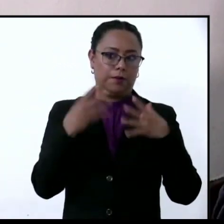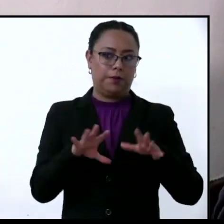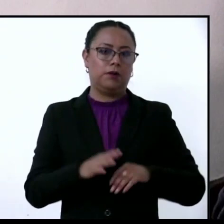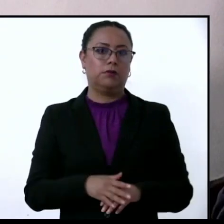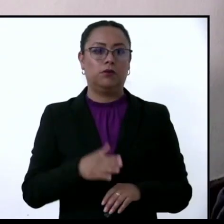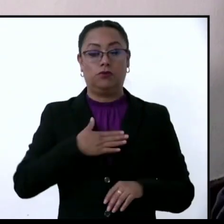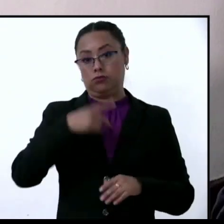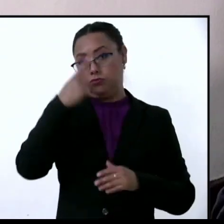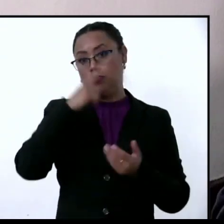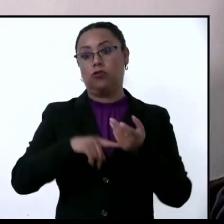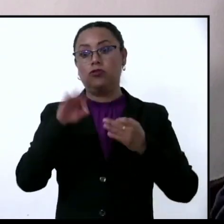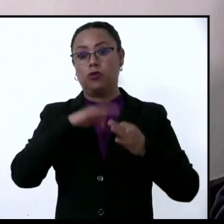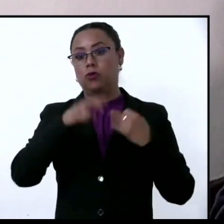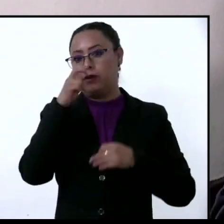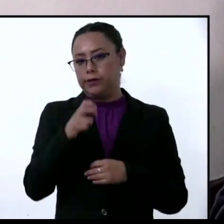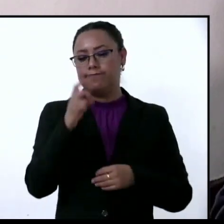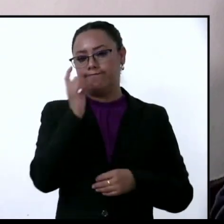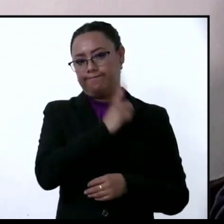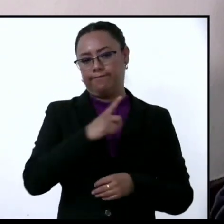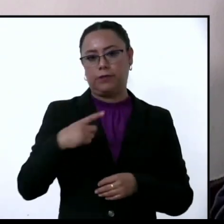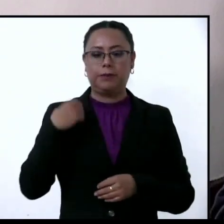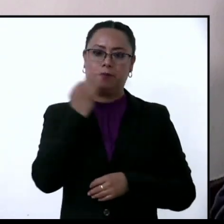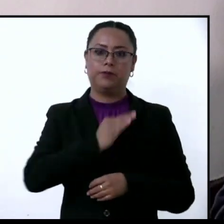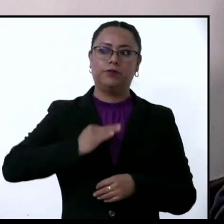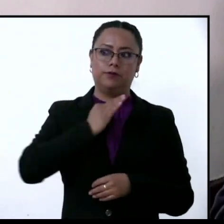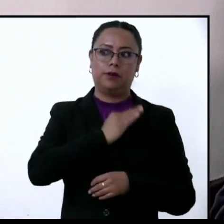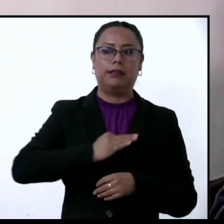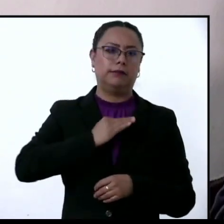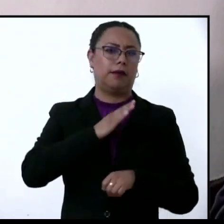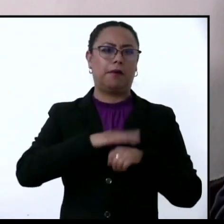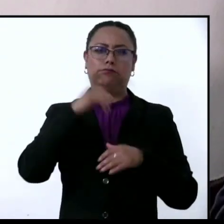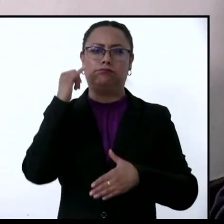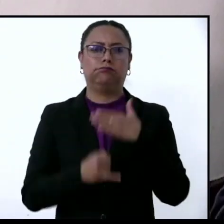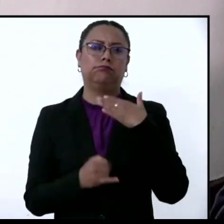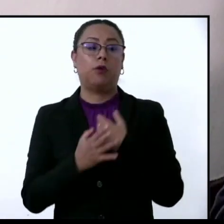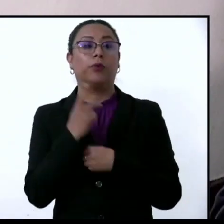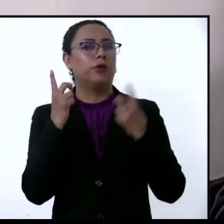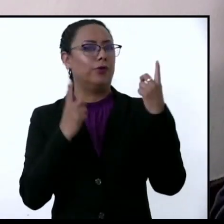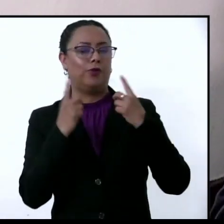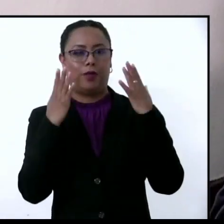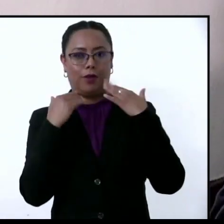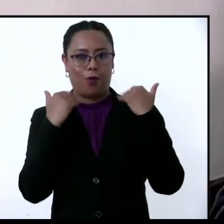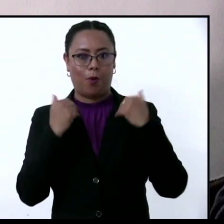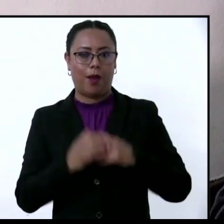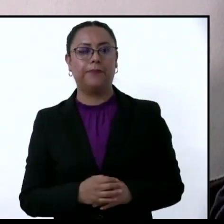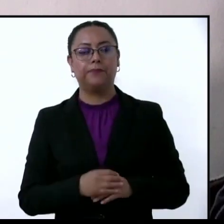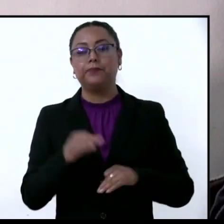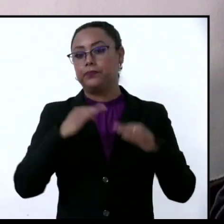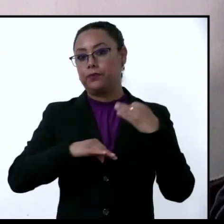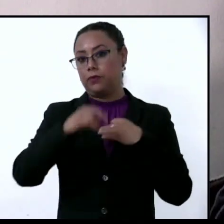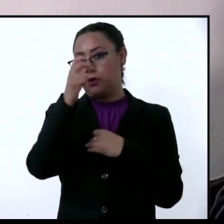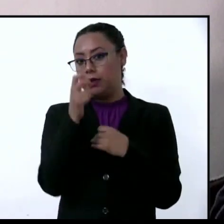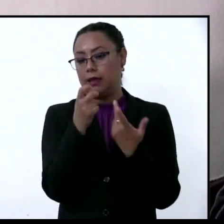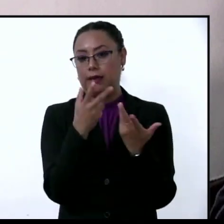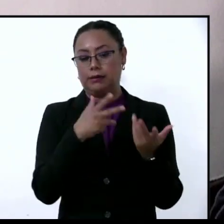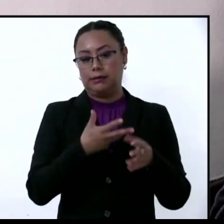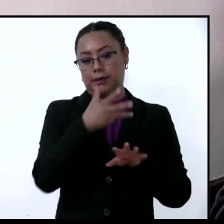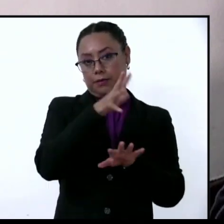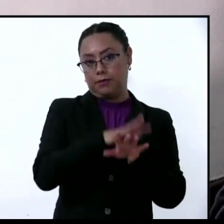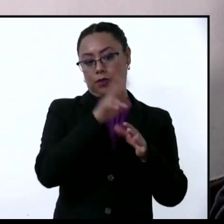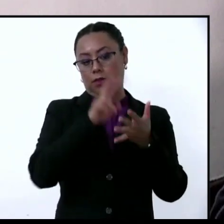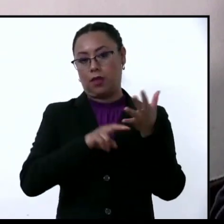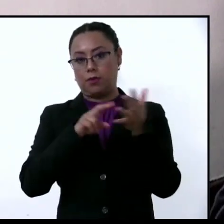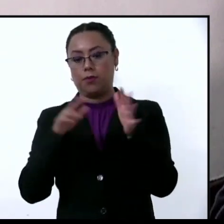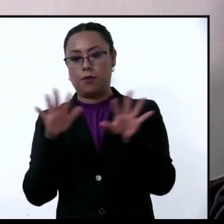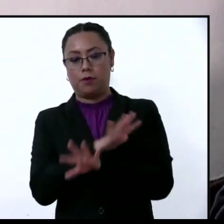rama hay que felicitarla ampliamente, porque sin duda la implementación de la reforma laboral